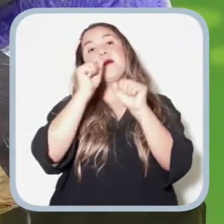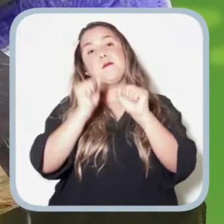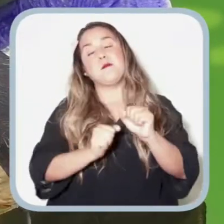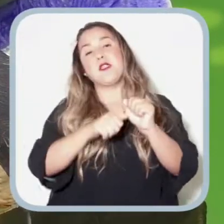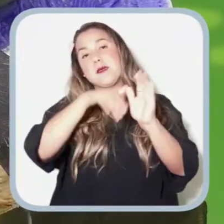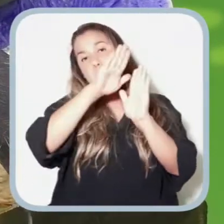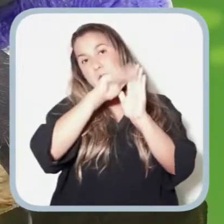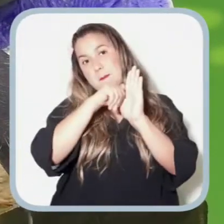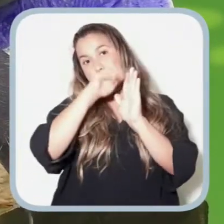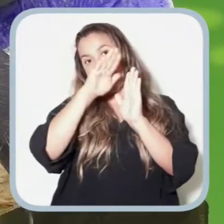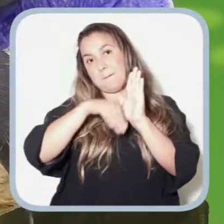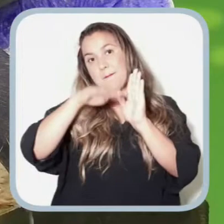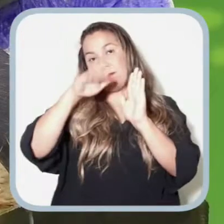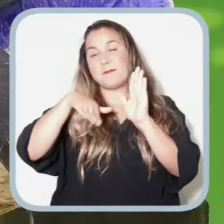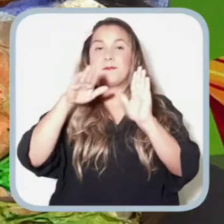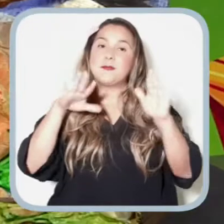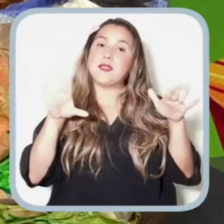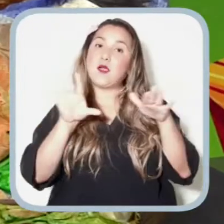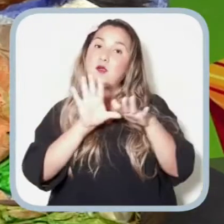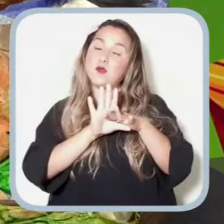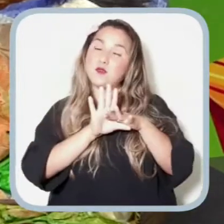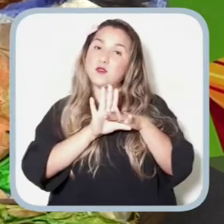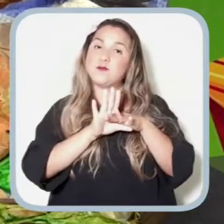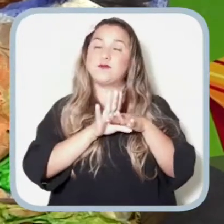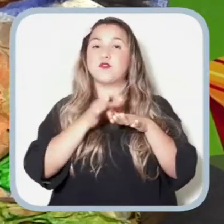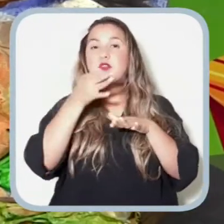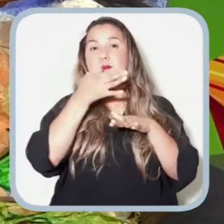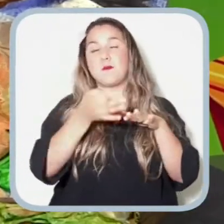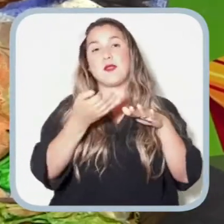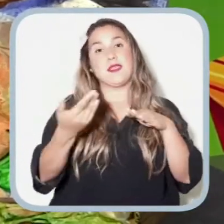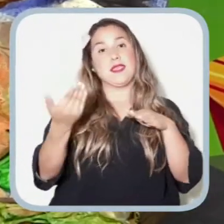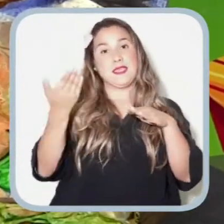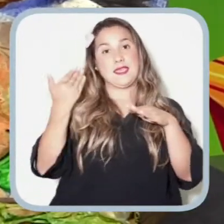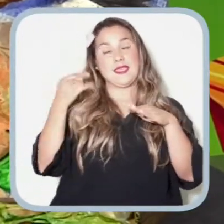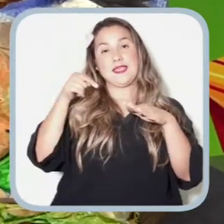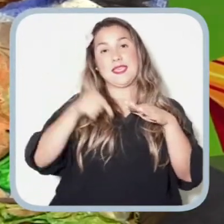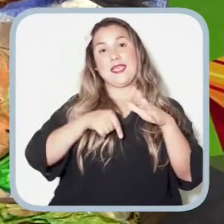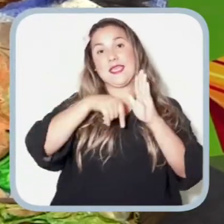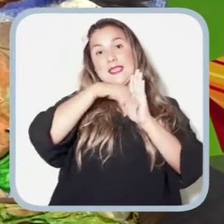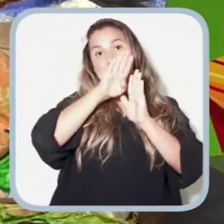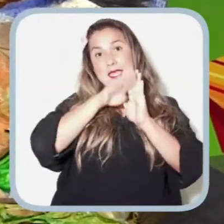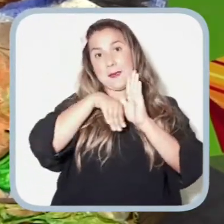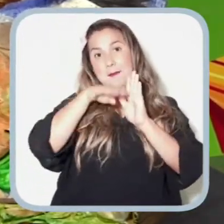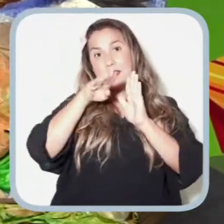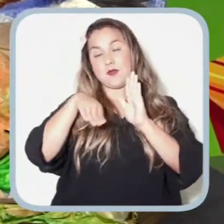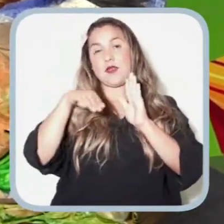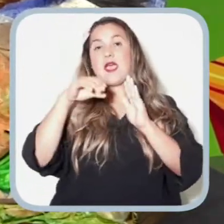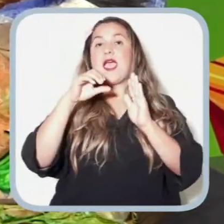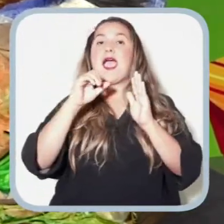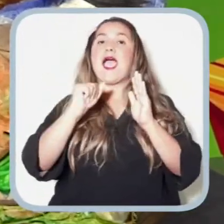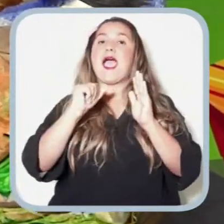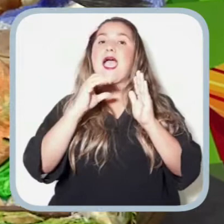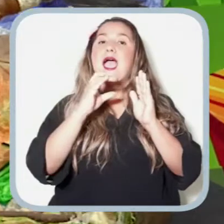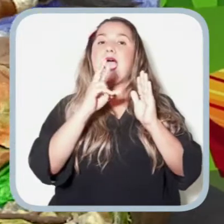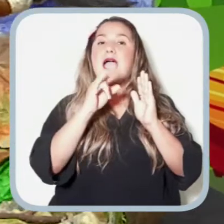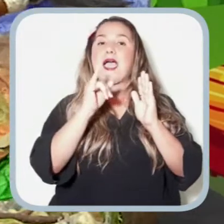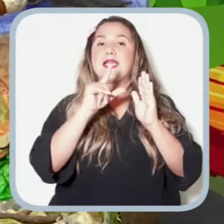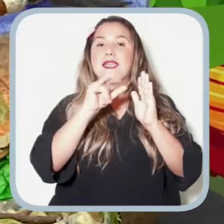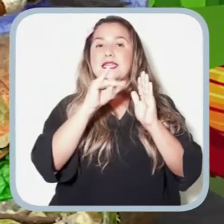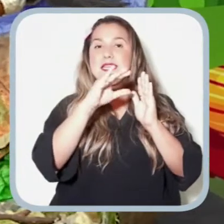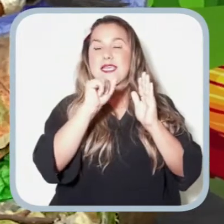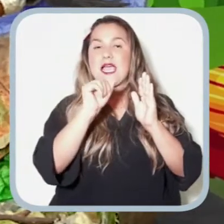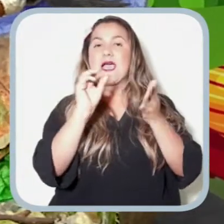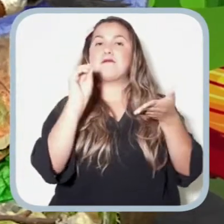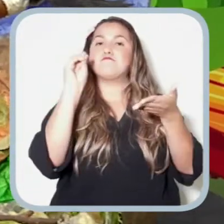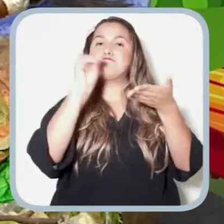ir pintando juntos como les mencioné antes esta pintura es pintura acrílica porque se fija mucho mejor en el